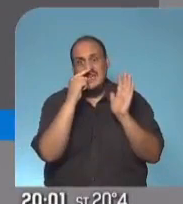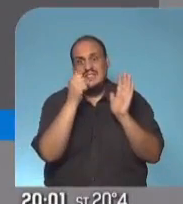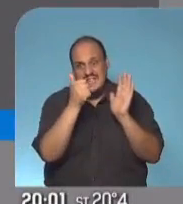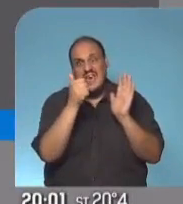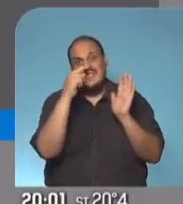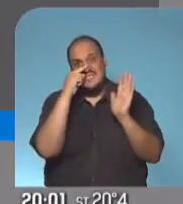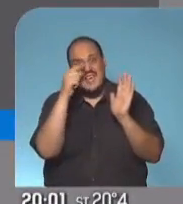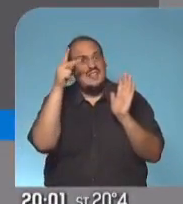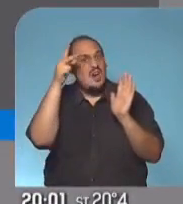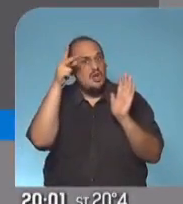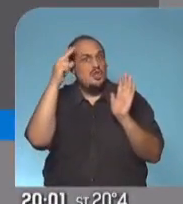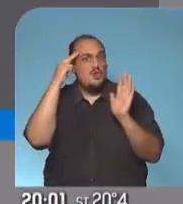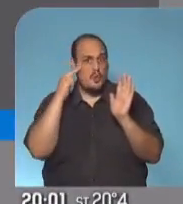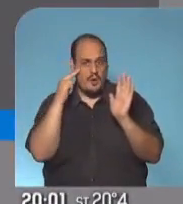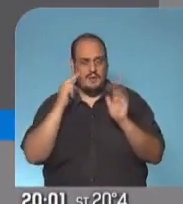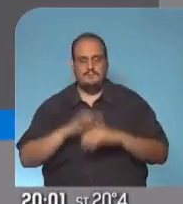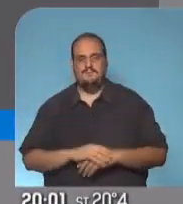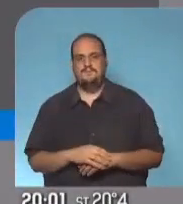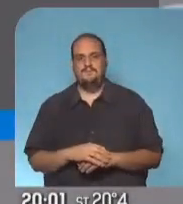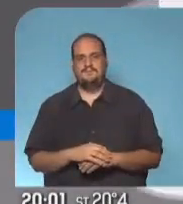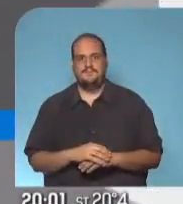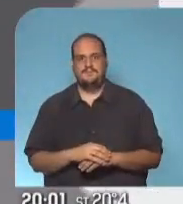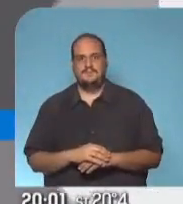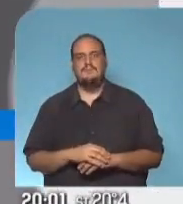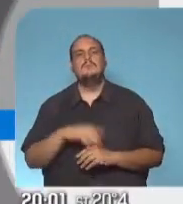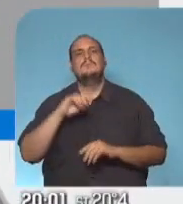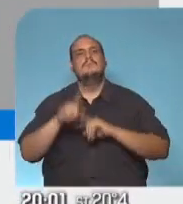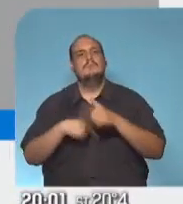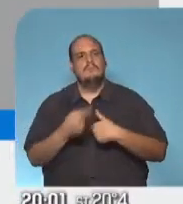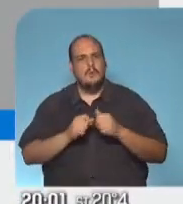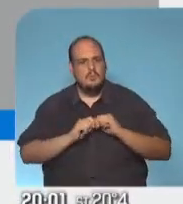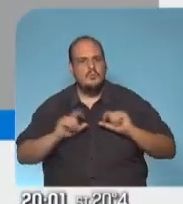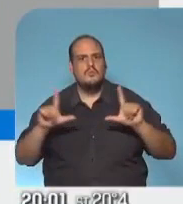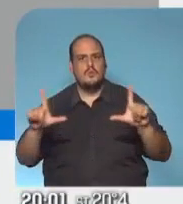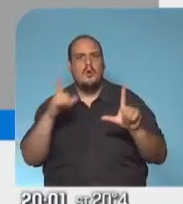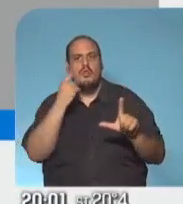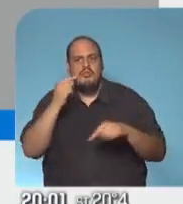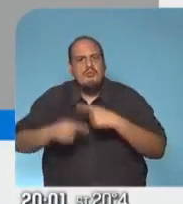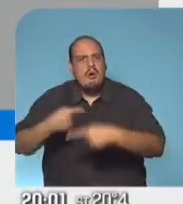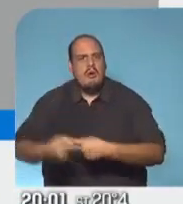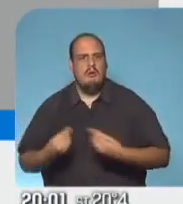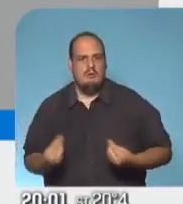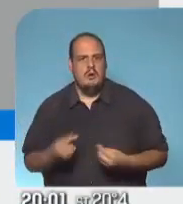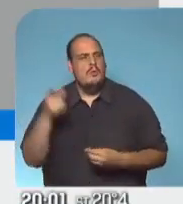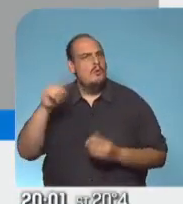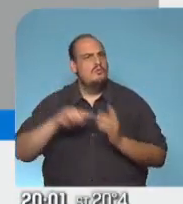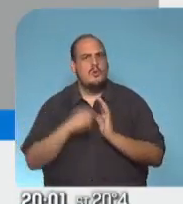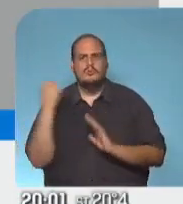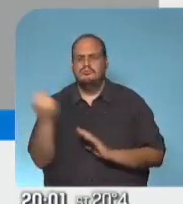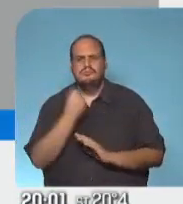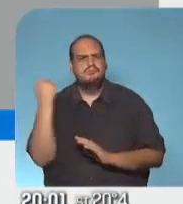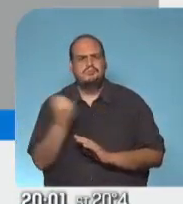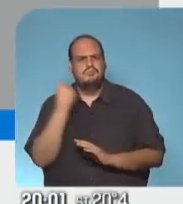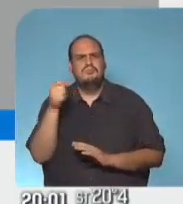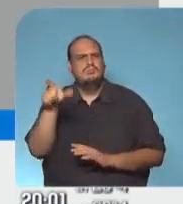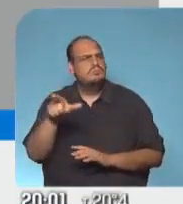6, 7, 8 y 9. Seguimos mostrando cómo es el día a día. Es clave, es